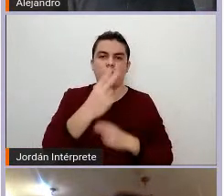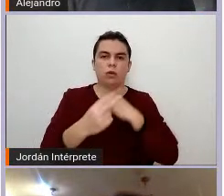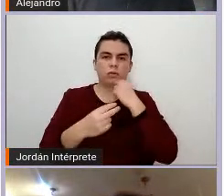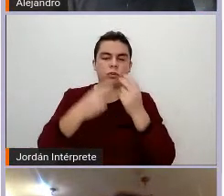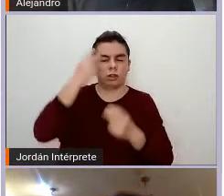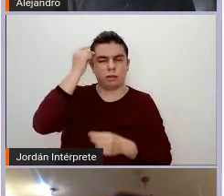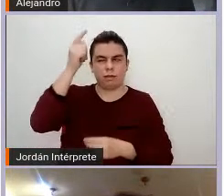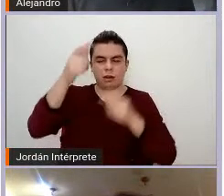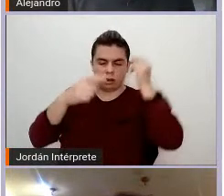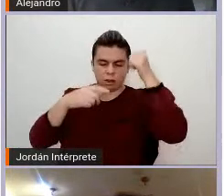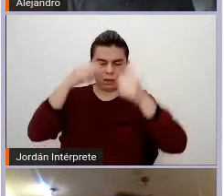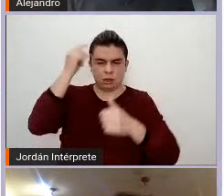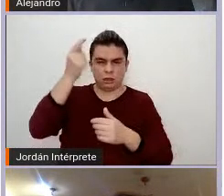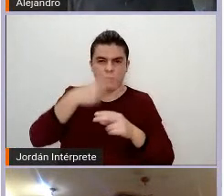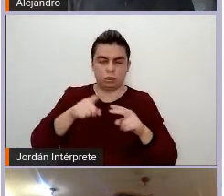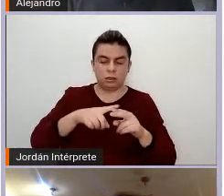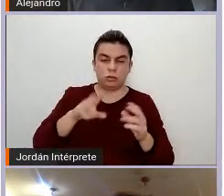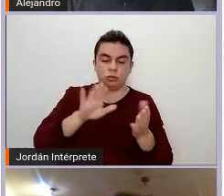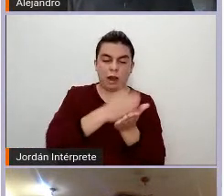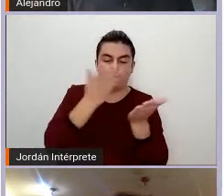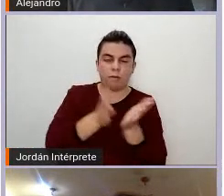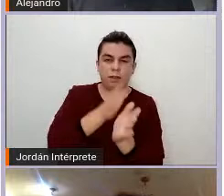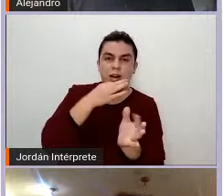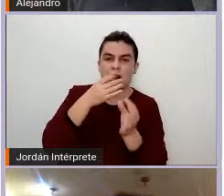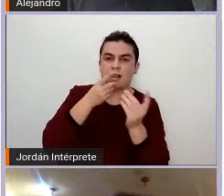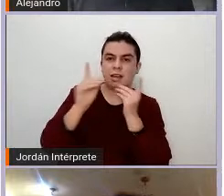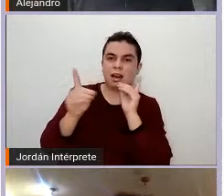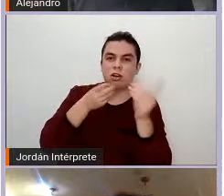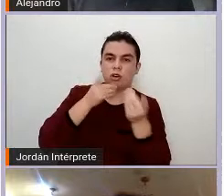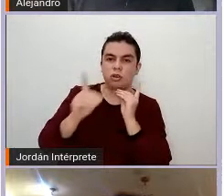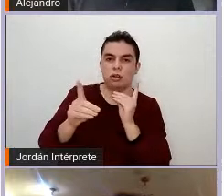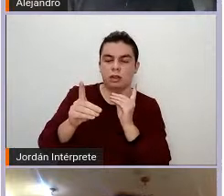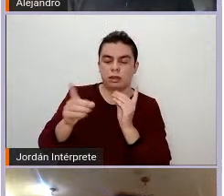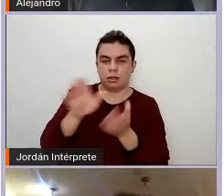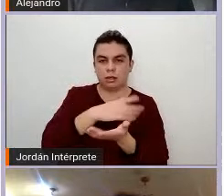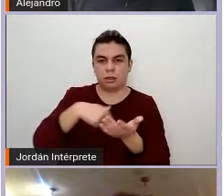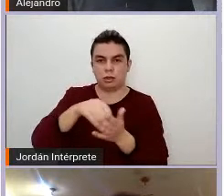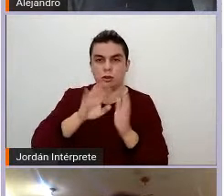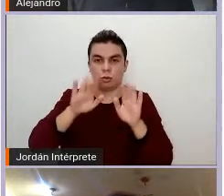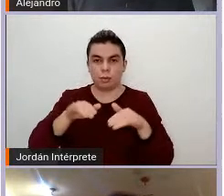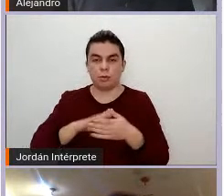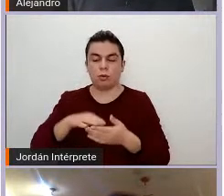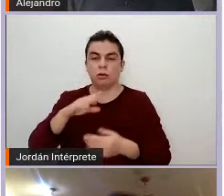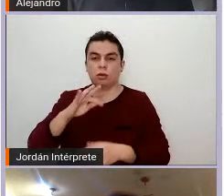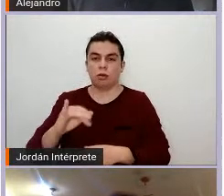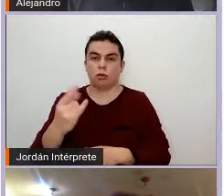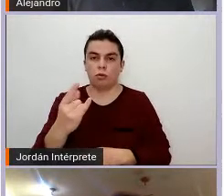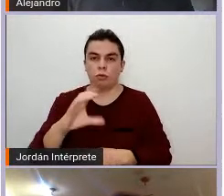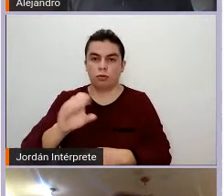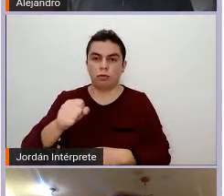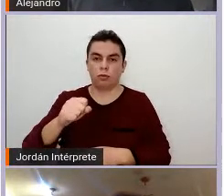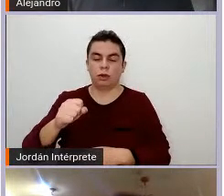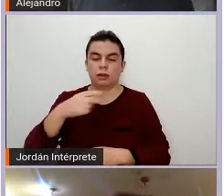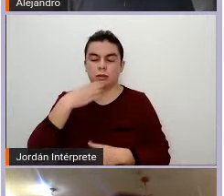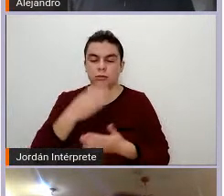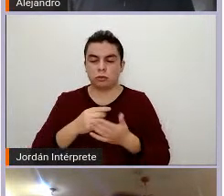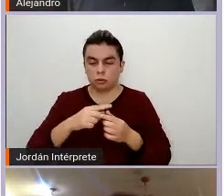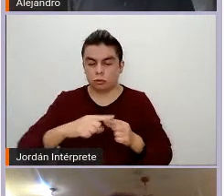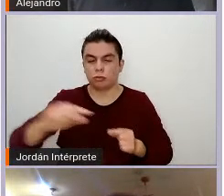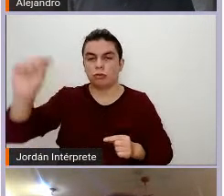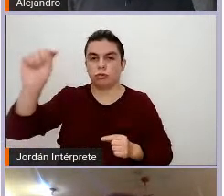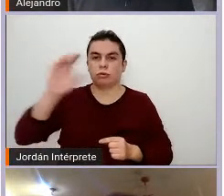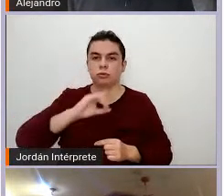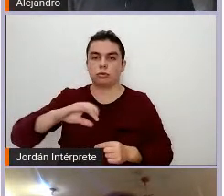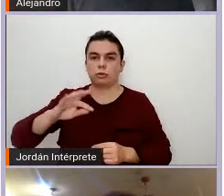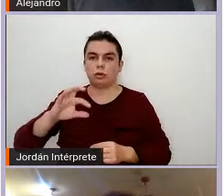fundamental en una novela dialógica, de la misma forma que sucede en una fuga con la polifonía y el contrapunto. Dice Bajtín,